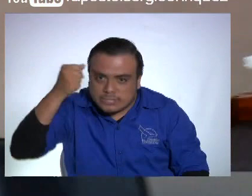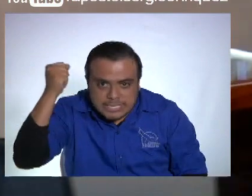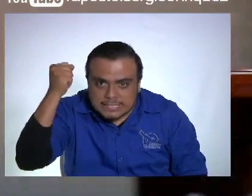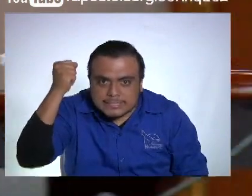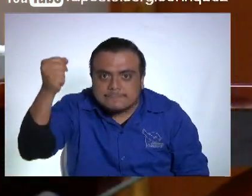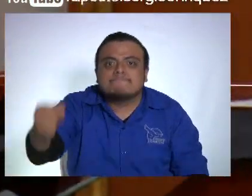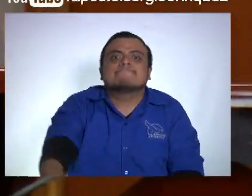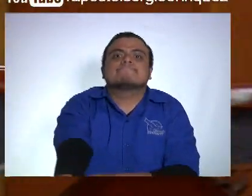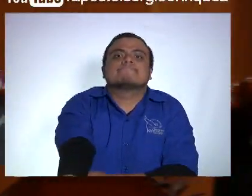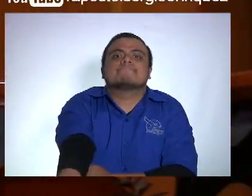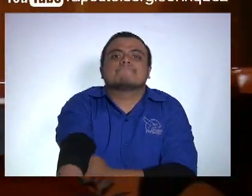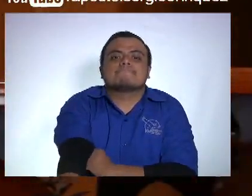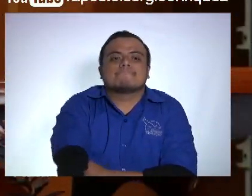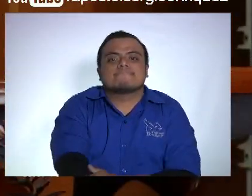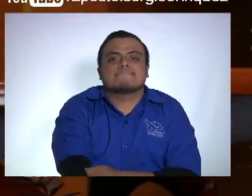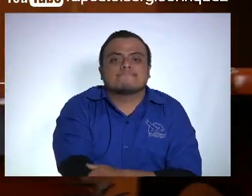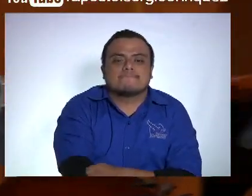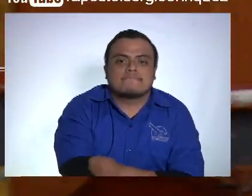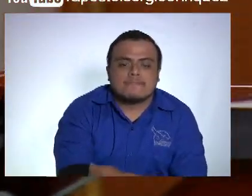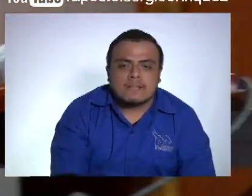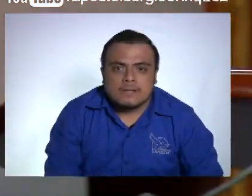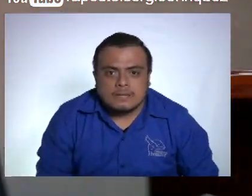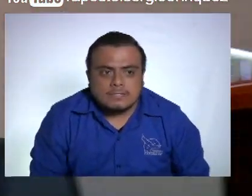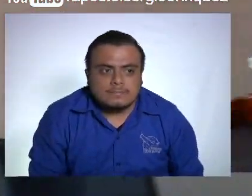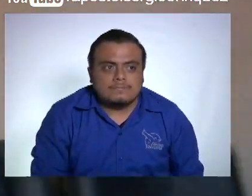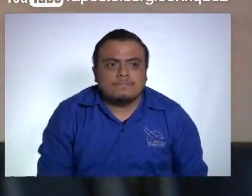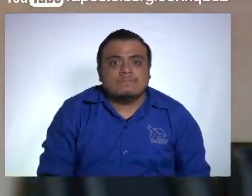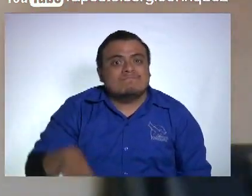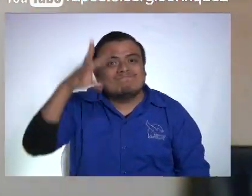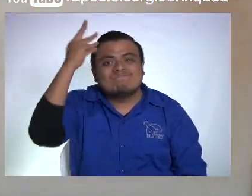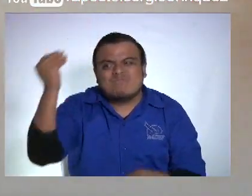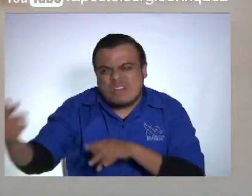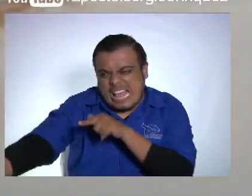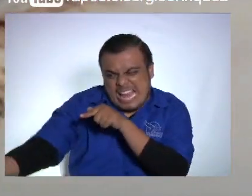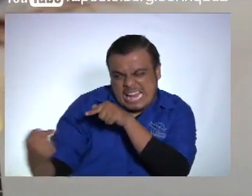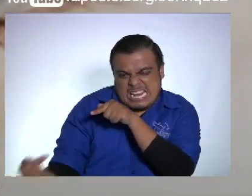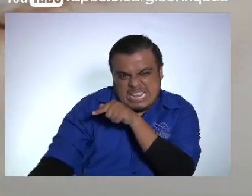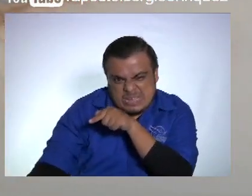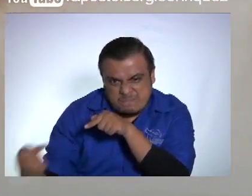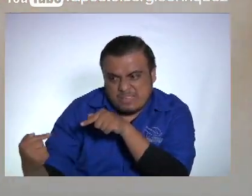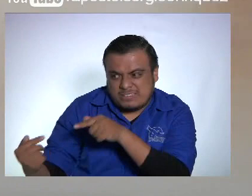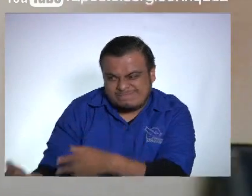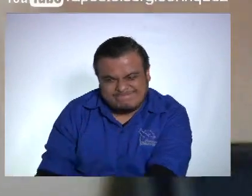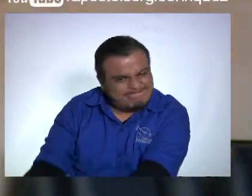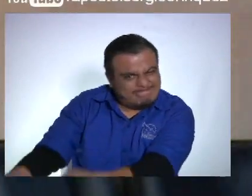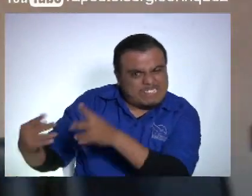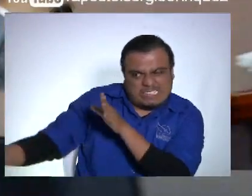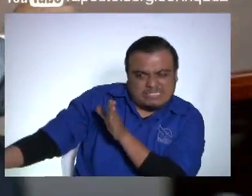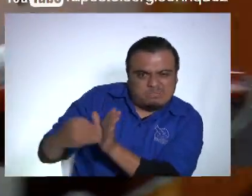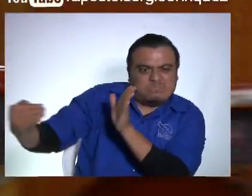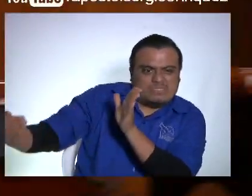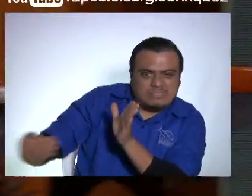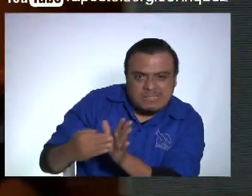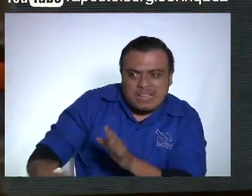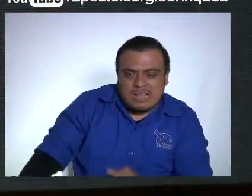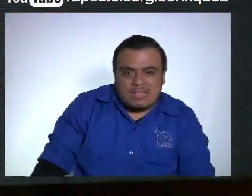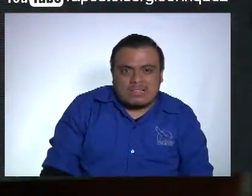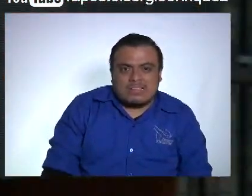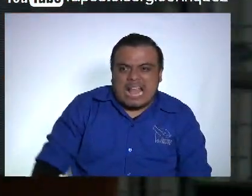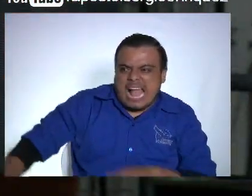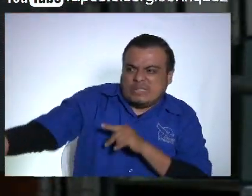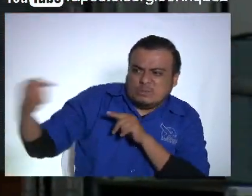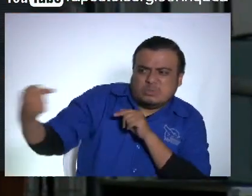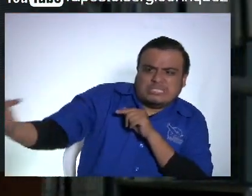Aleluya, hermano y amigo. Porque el enemigo de nuestra alma se levanta cada día a